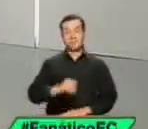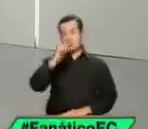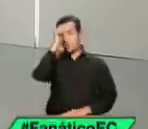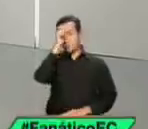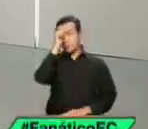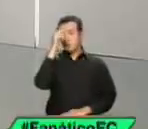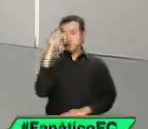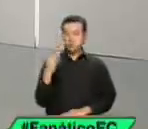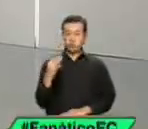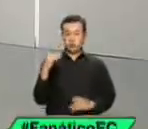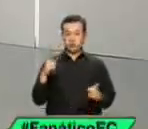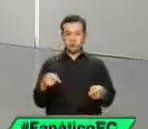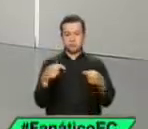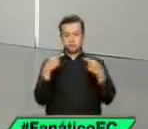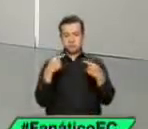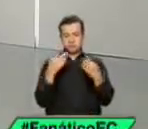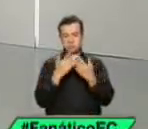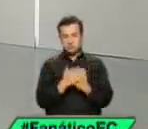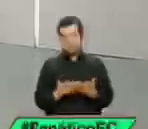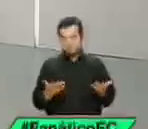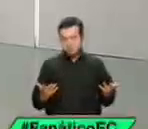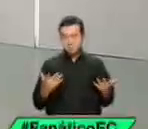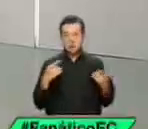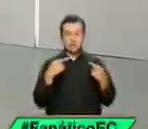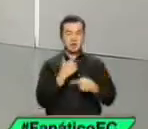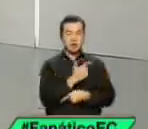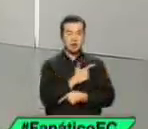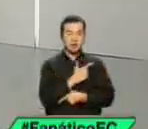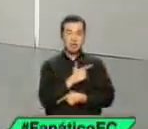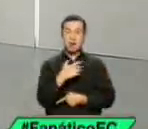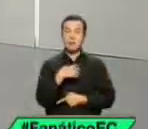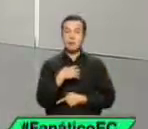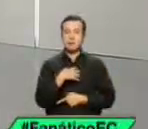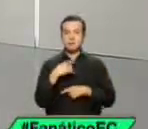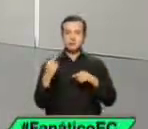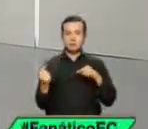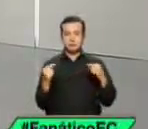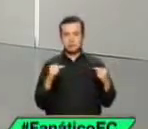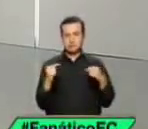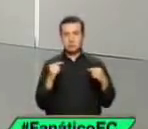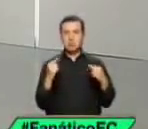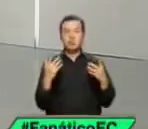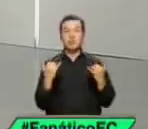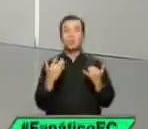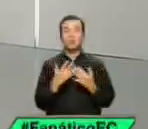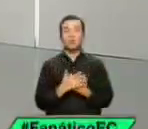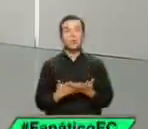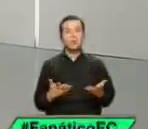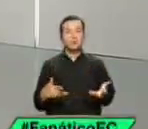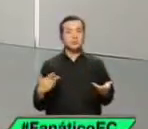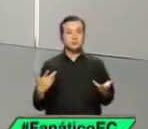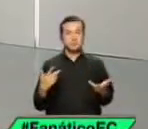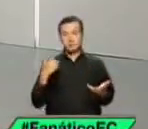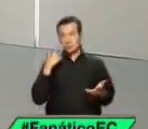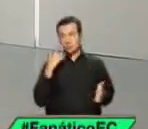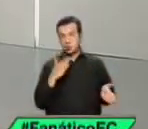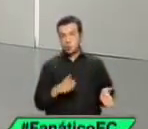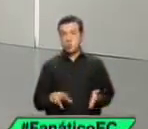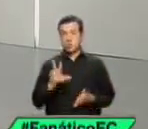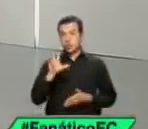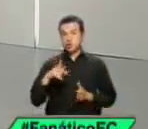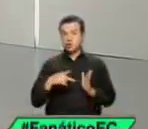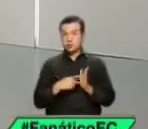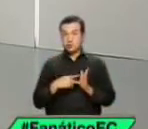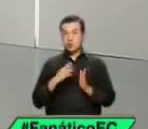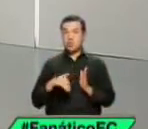se prepara el choque del clásico nacional, como le llamamos nosotros, entre Liga Deportiva Universitaria y Barcelona. Un partido en el que no solo se están jugando los tres puntos, sino